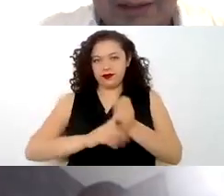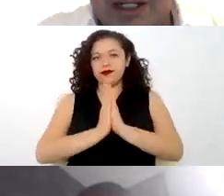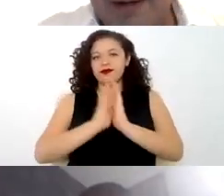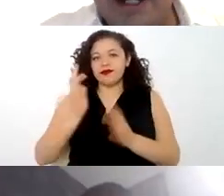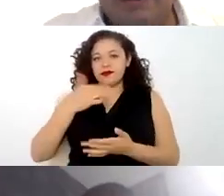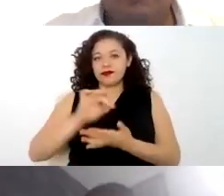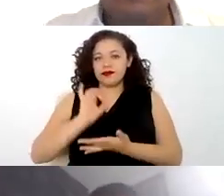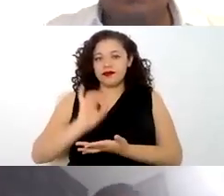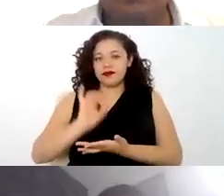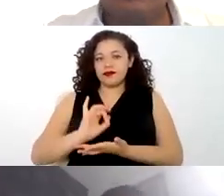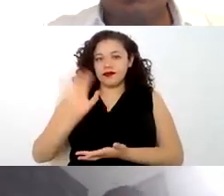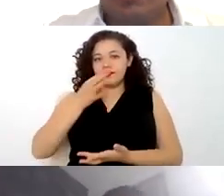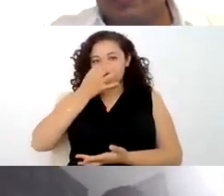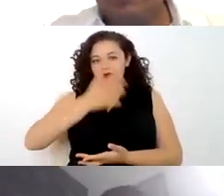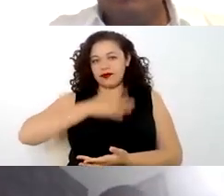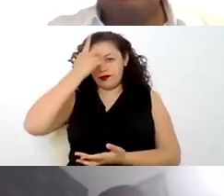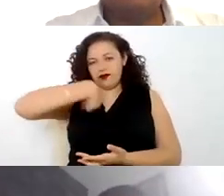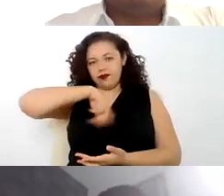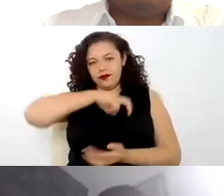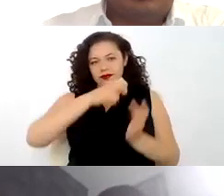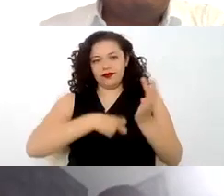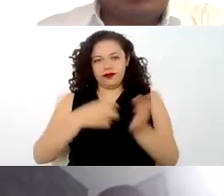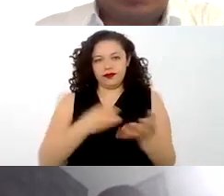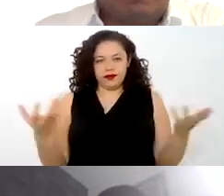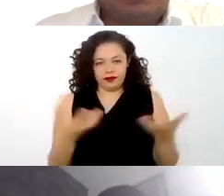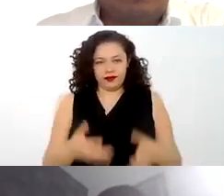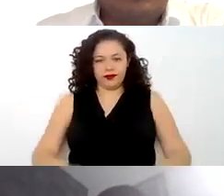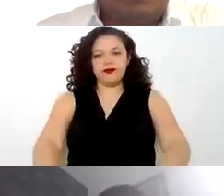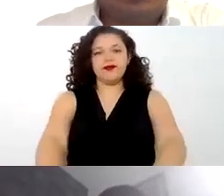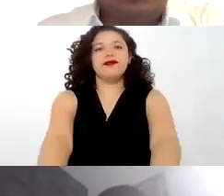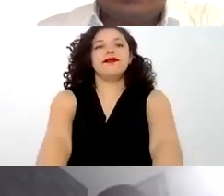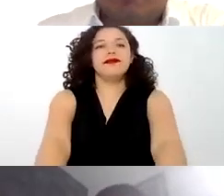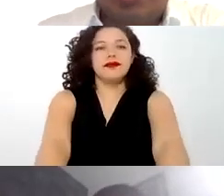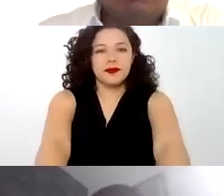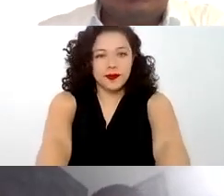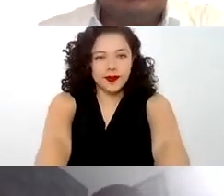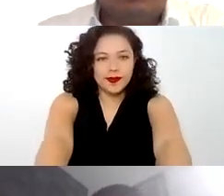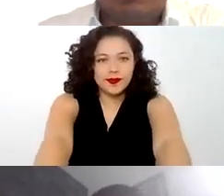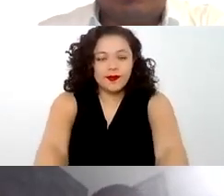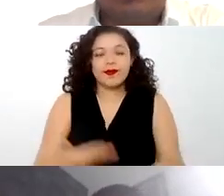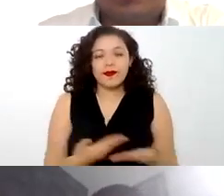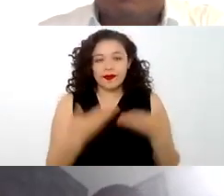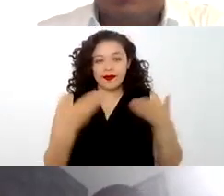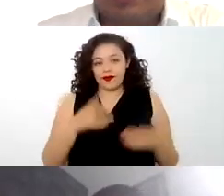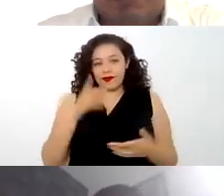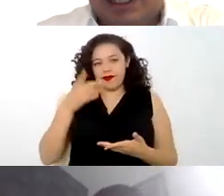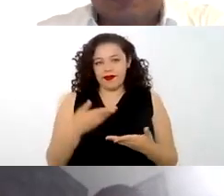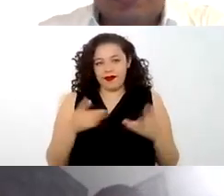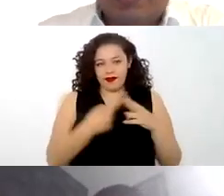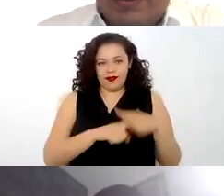medio del chat para llevar a cabo la edición correspondiente. Muy bien, pues para llevar a cabo este evento, les recomendamos mantener sus micrófonos